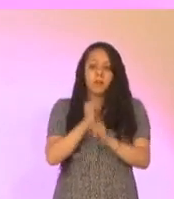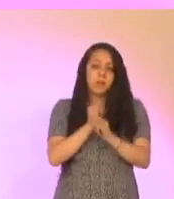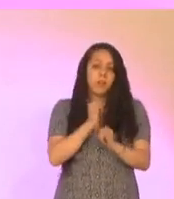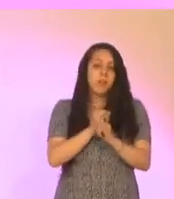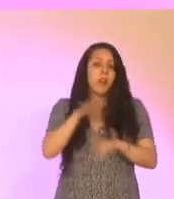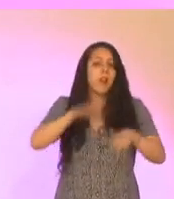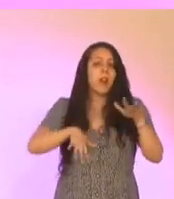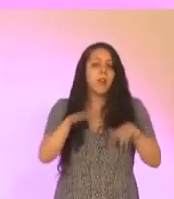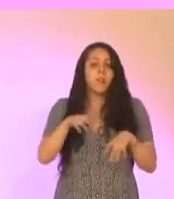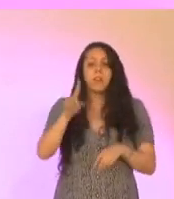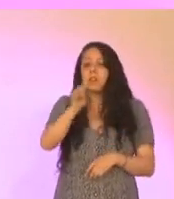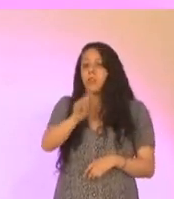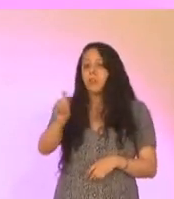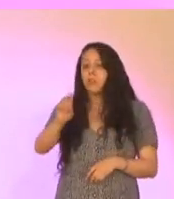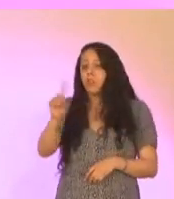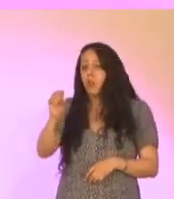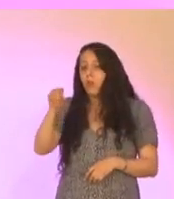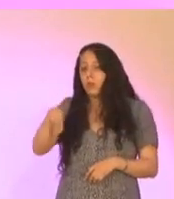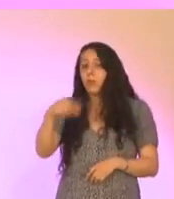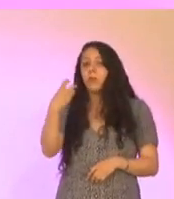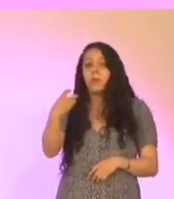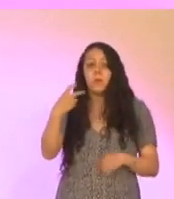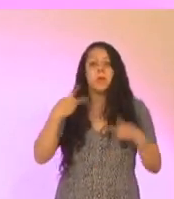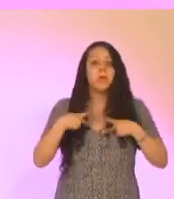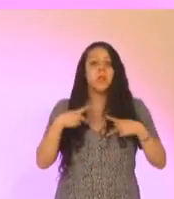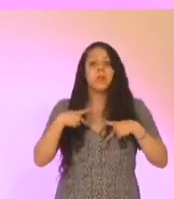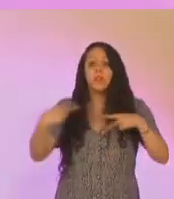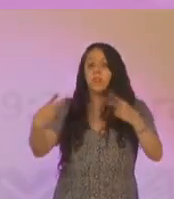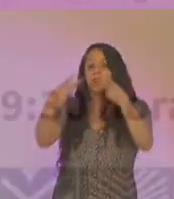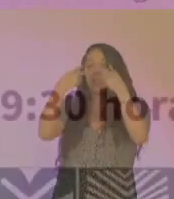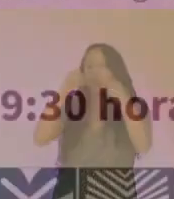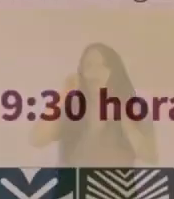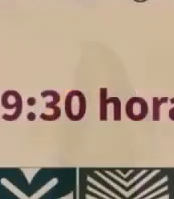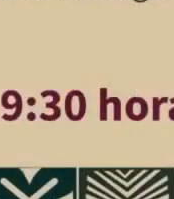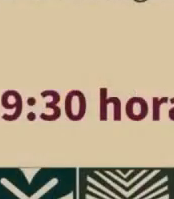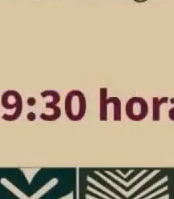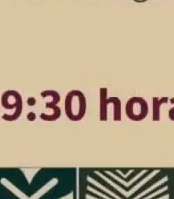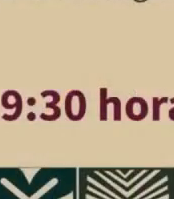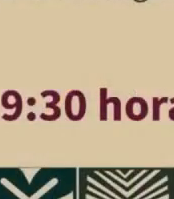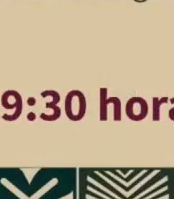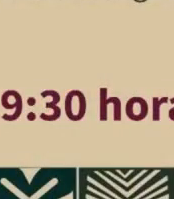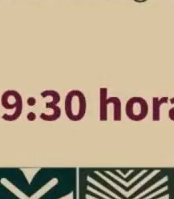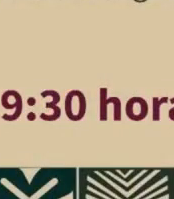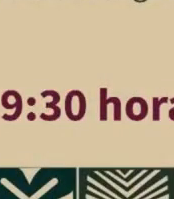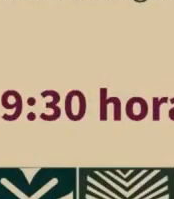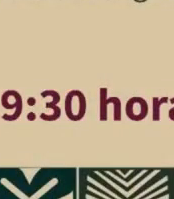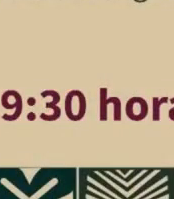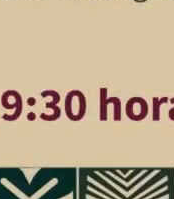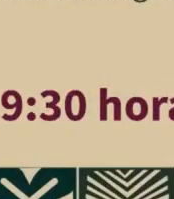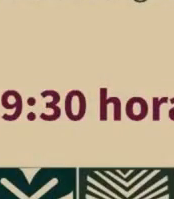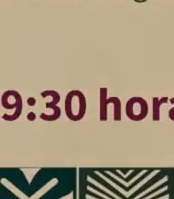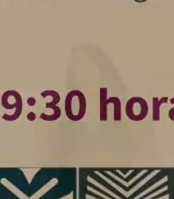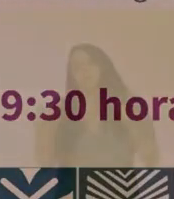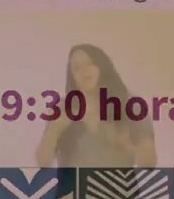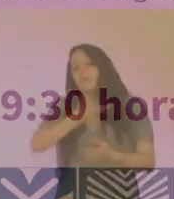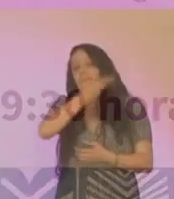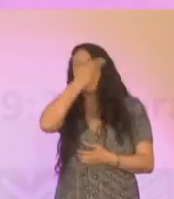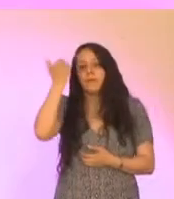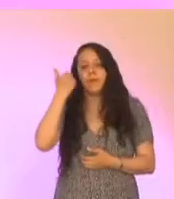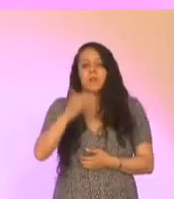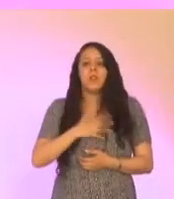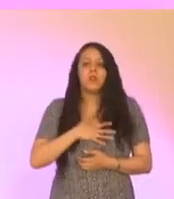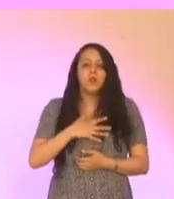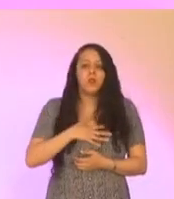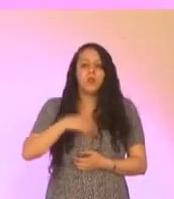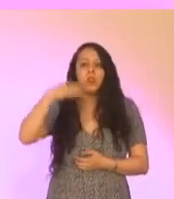si la gente te está prestando atención o facebook es horrible sobre todo porque y yo tenemos